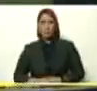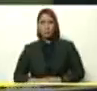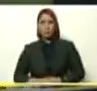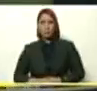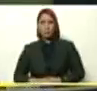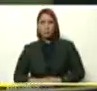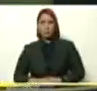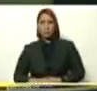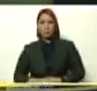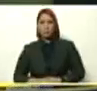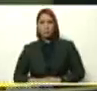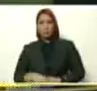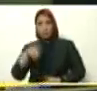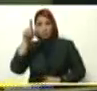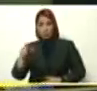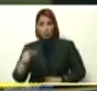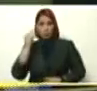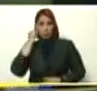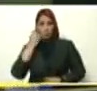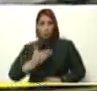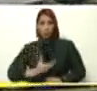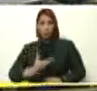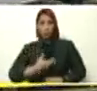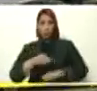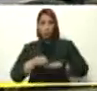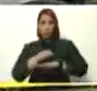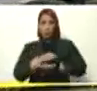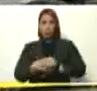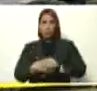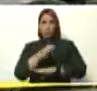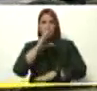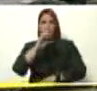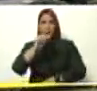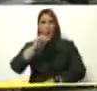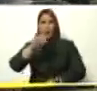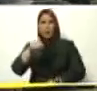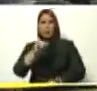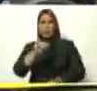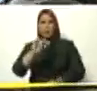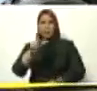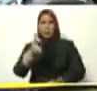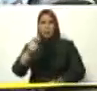A Nedimar Marcano, alcaldesa del municipio Cajigal.